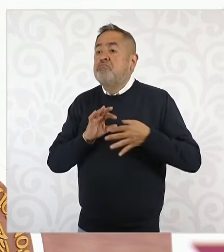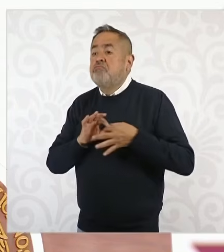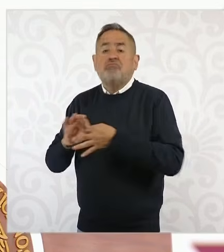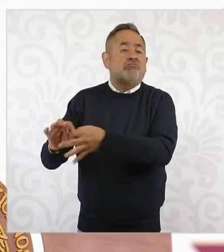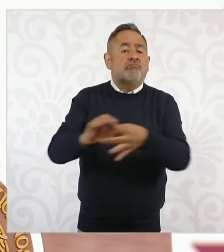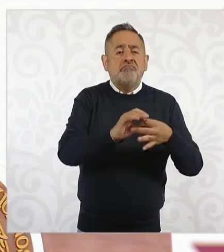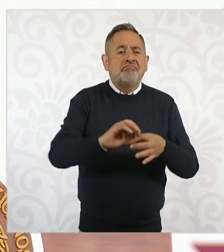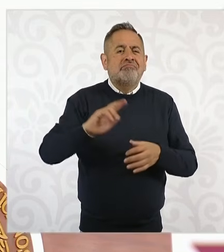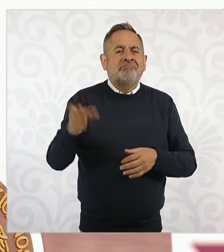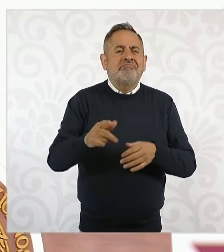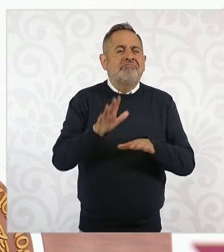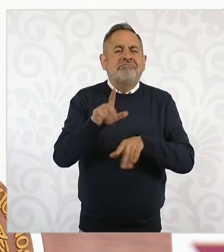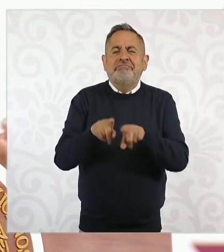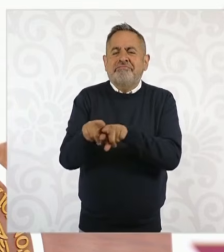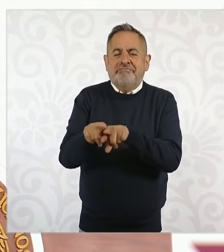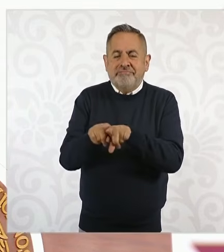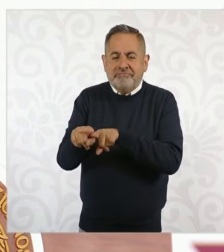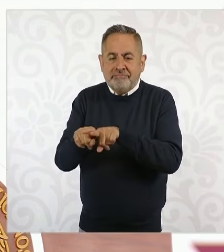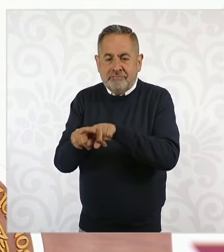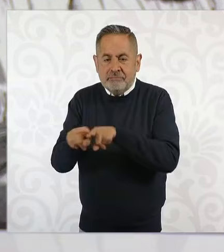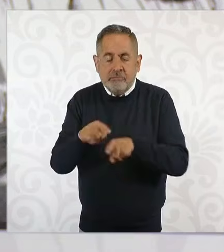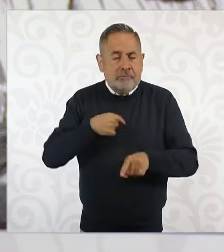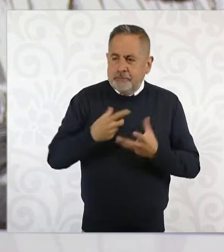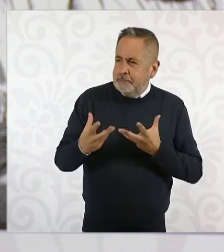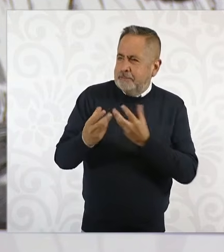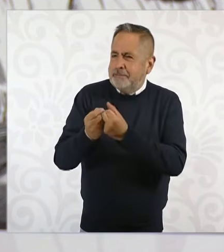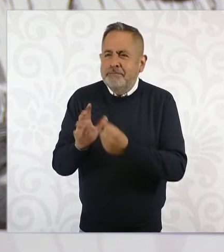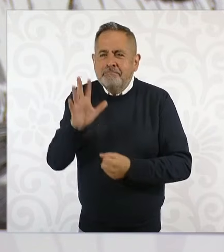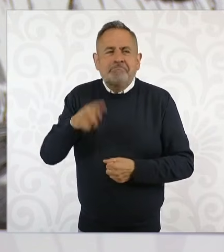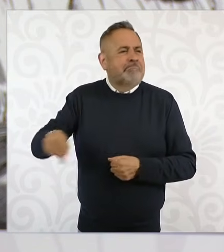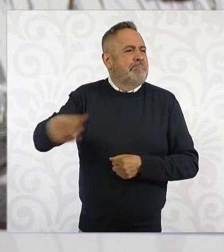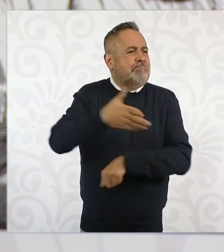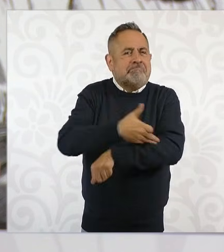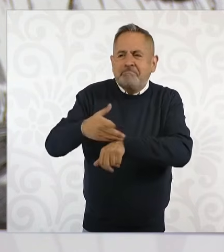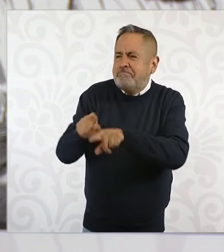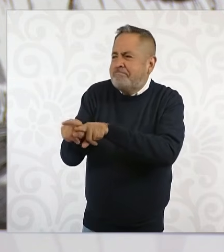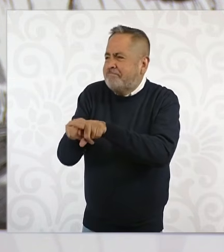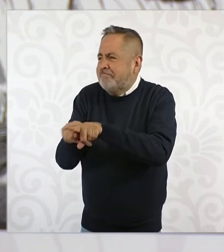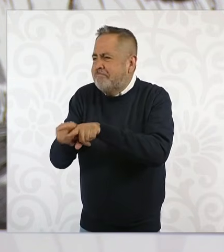verdad. Eso es lo que siento cuando estoy con la gente.